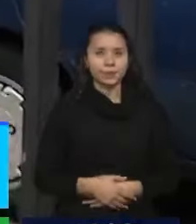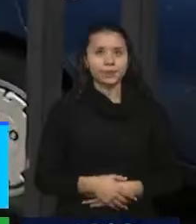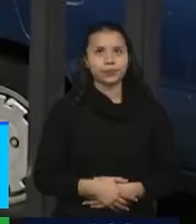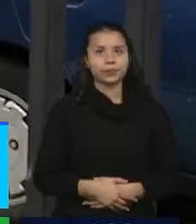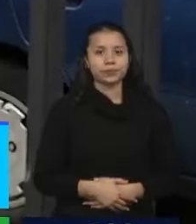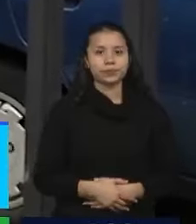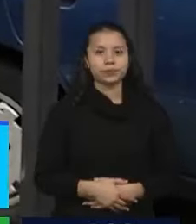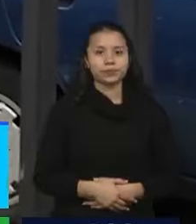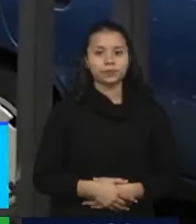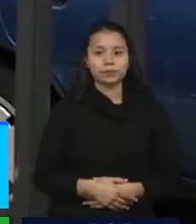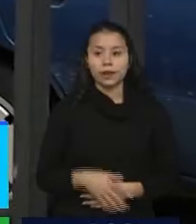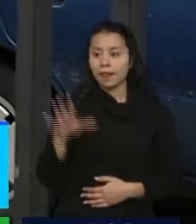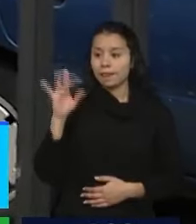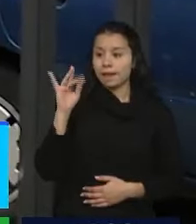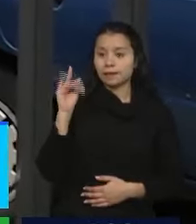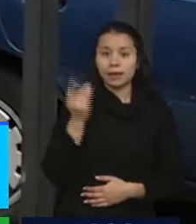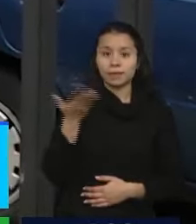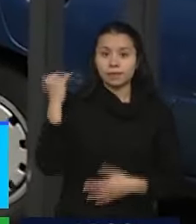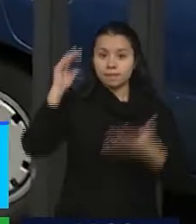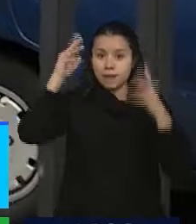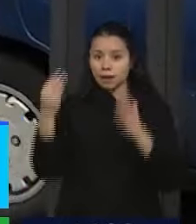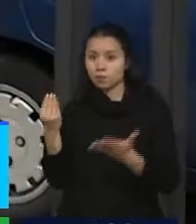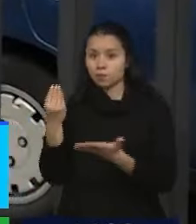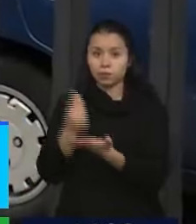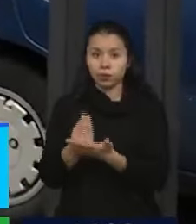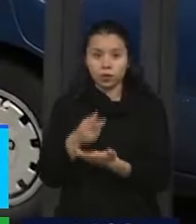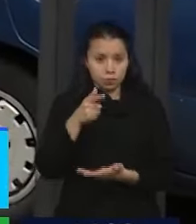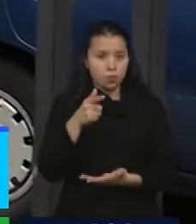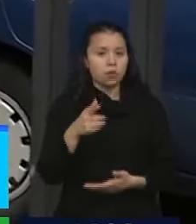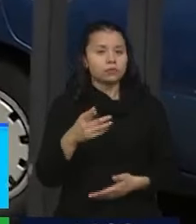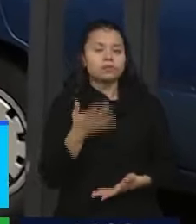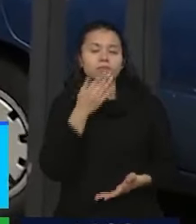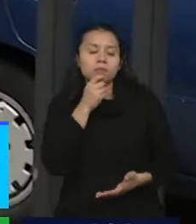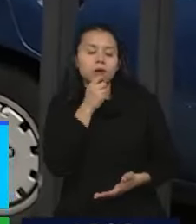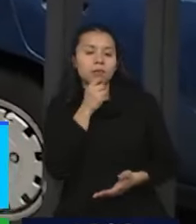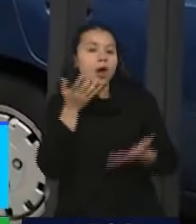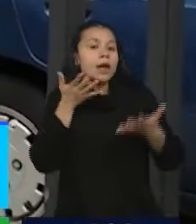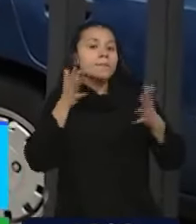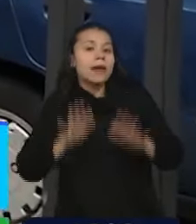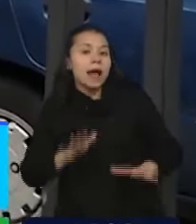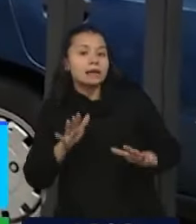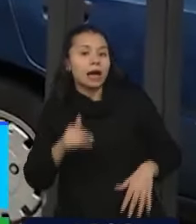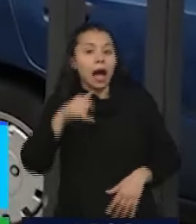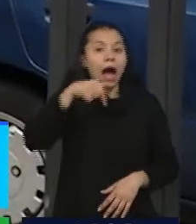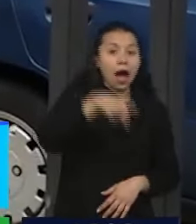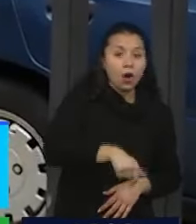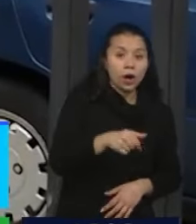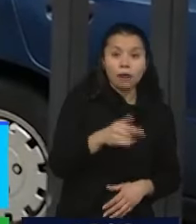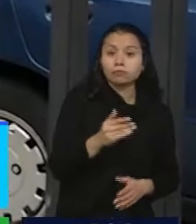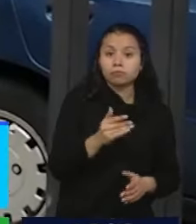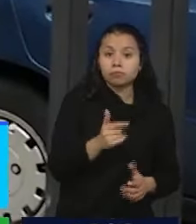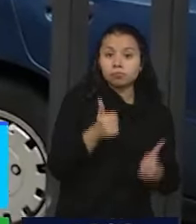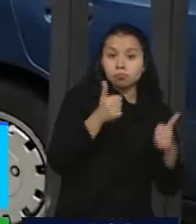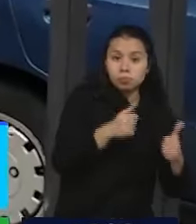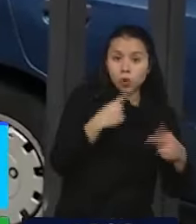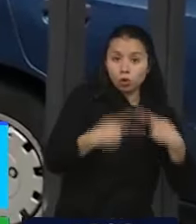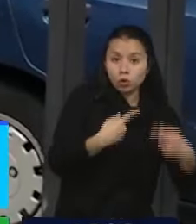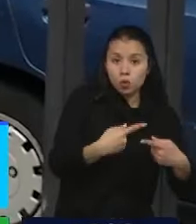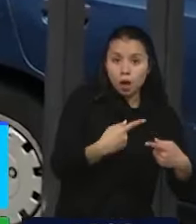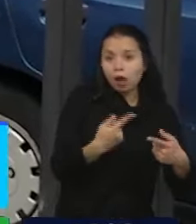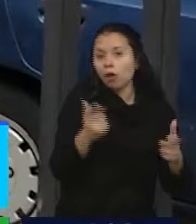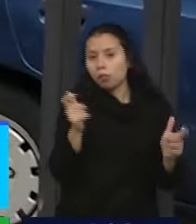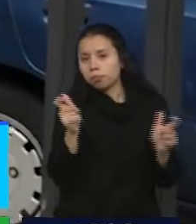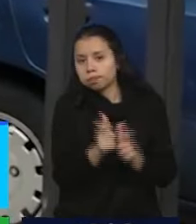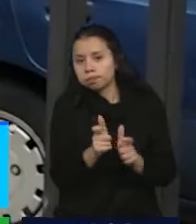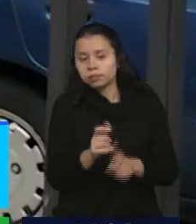Asume Milei en diciembre. En ese momento tenía esperanza de que mejore la situación. Hoy tiene más, menos esperanza. Sí, la verdad que mucha